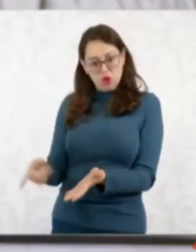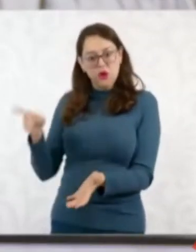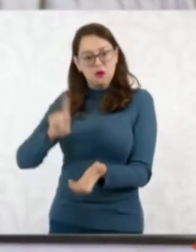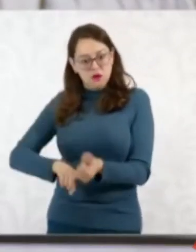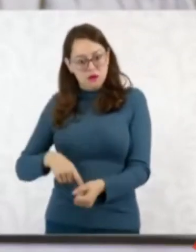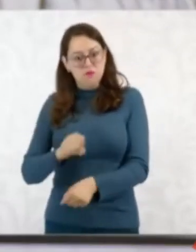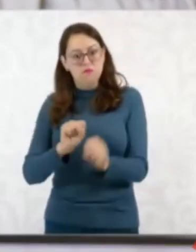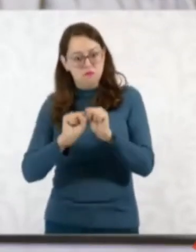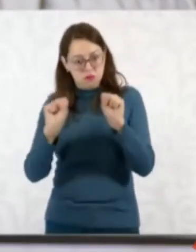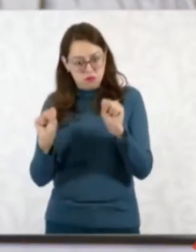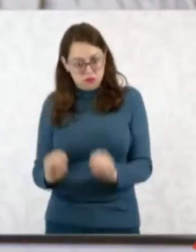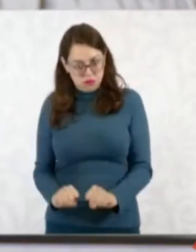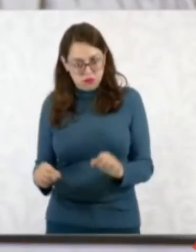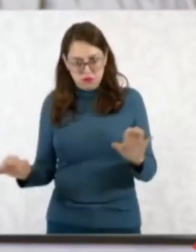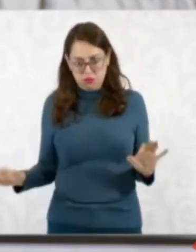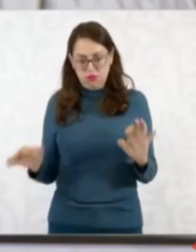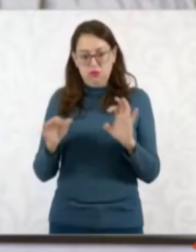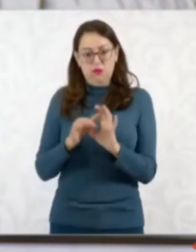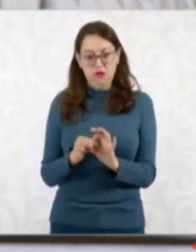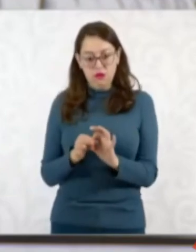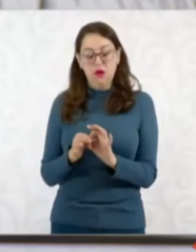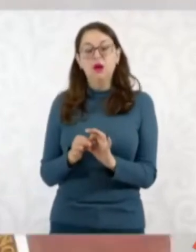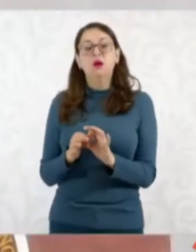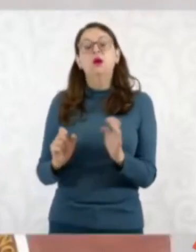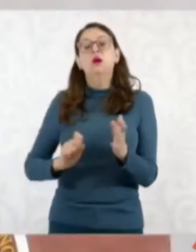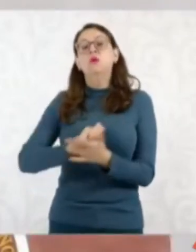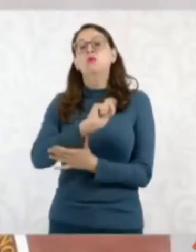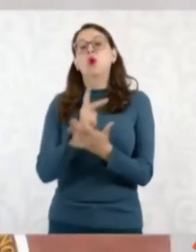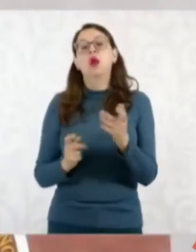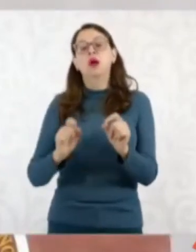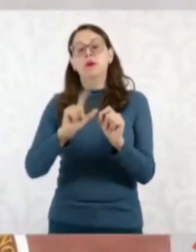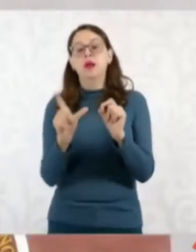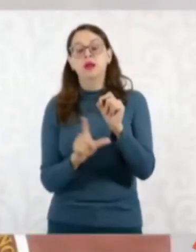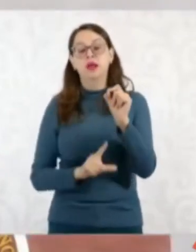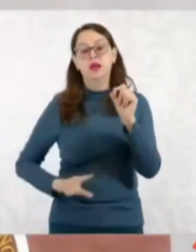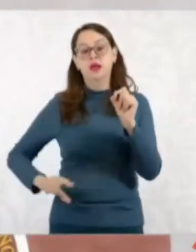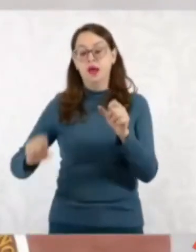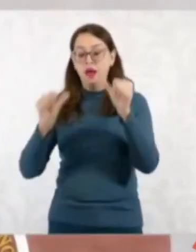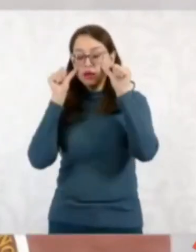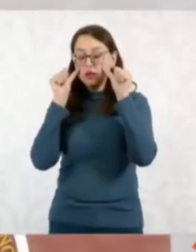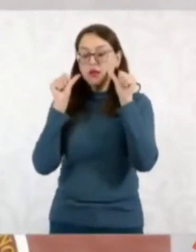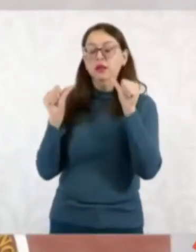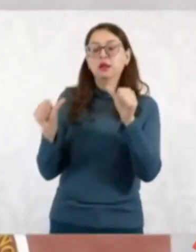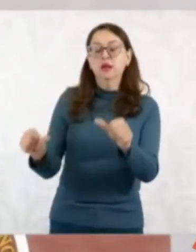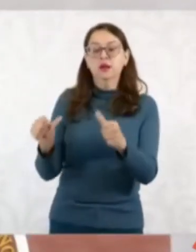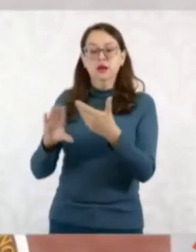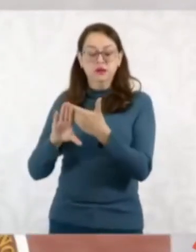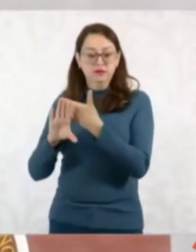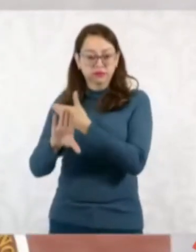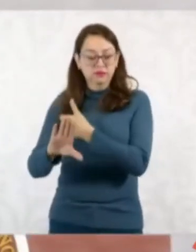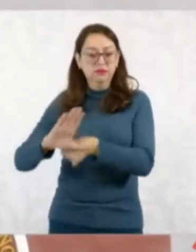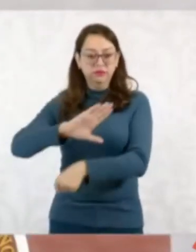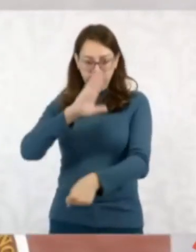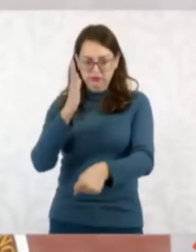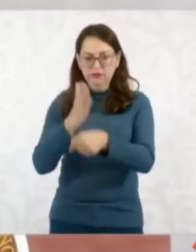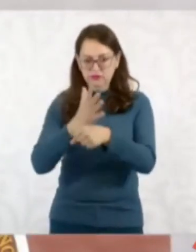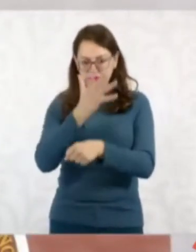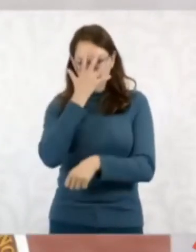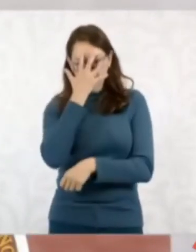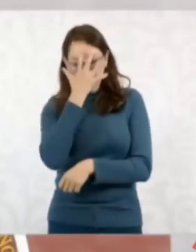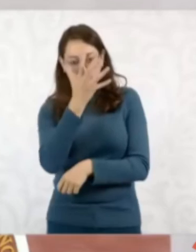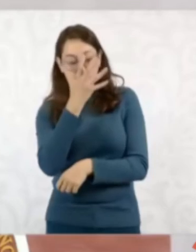con el programa nacional e integral para prevenir, atender, sancionar y erradicar la violencia contra las